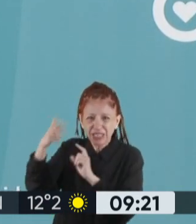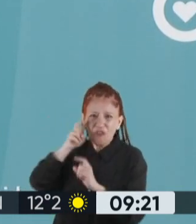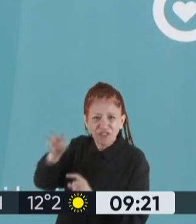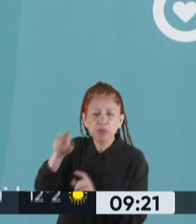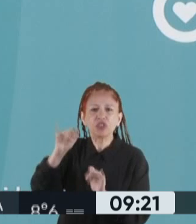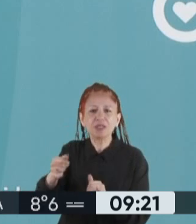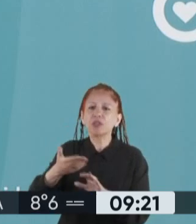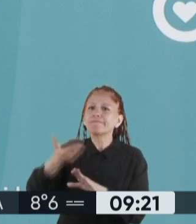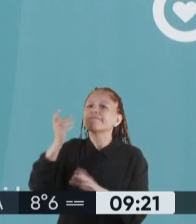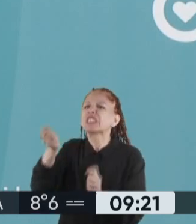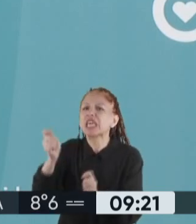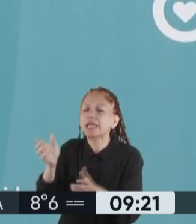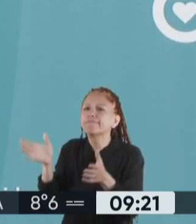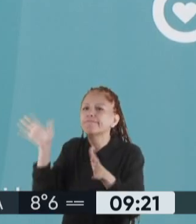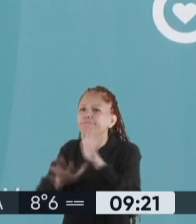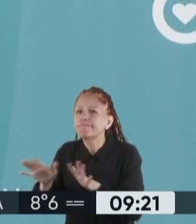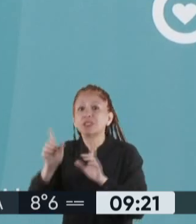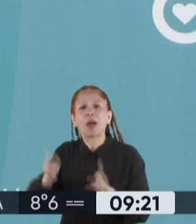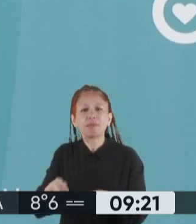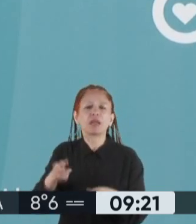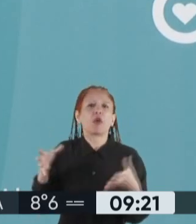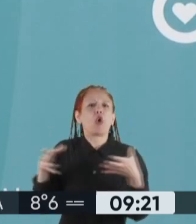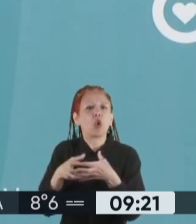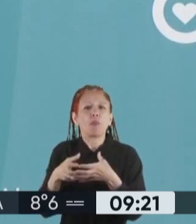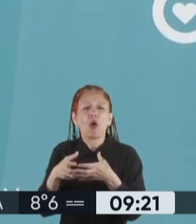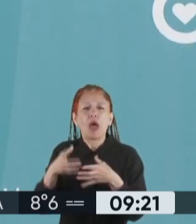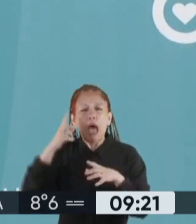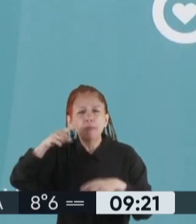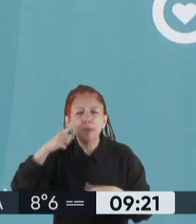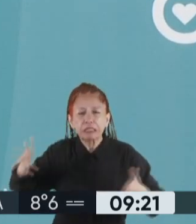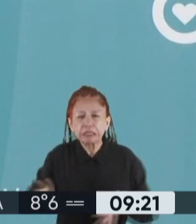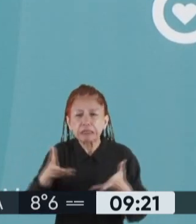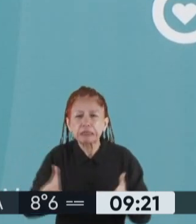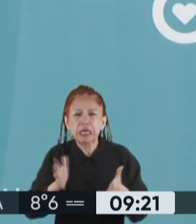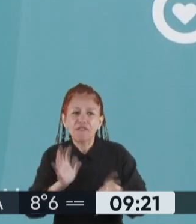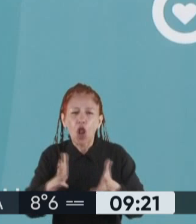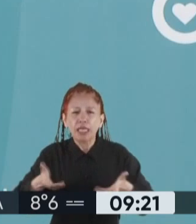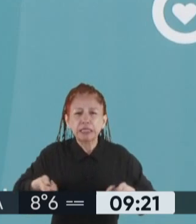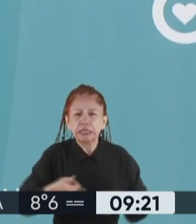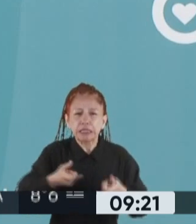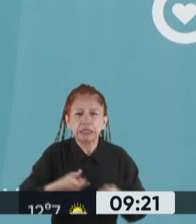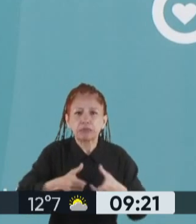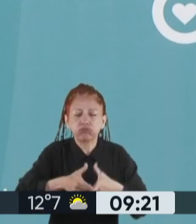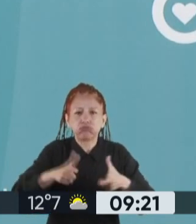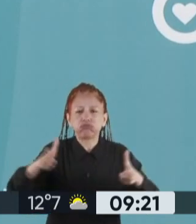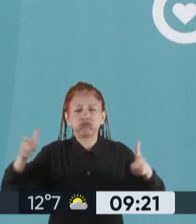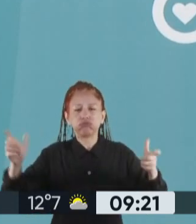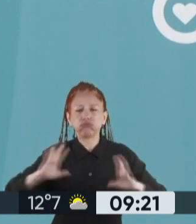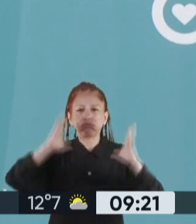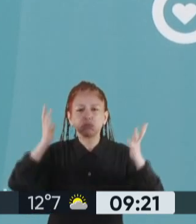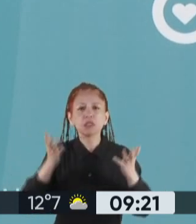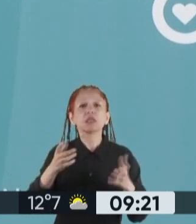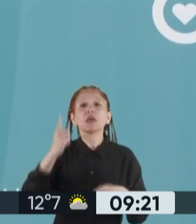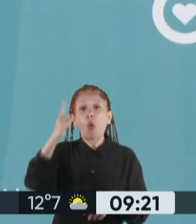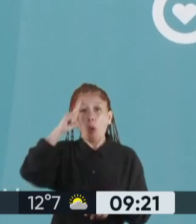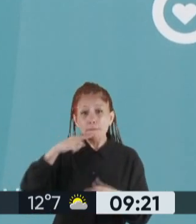primer día, que es crear el clima de opinión que hace factible que sucedan este tipo de situaciones. Nosotros a un mes volvemos a decir